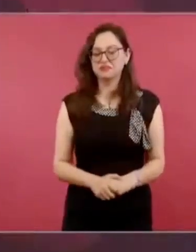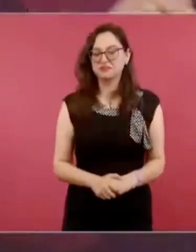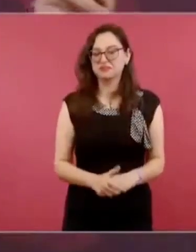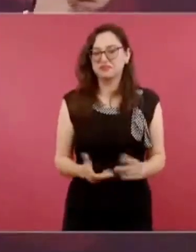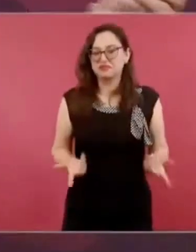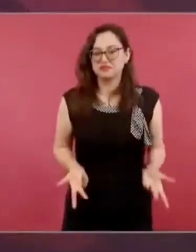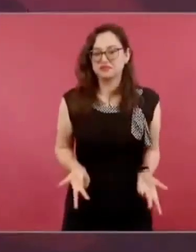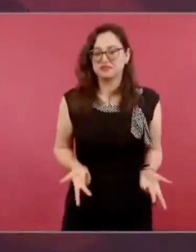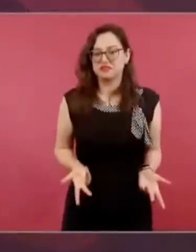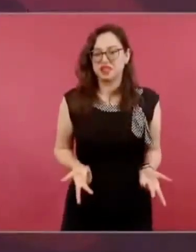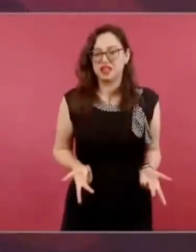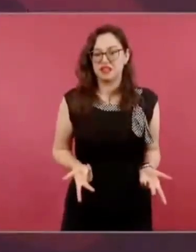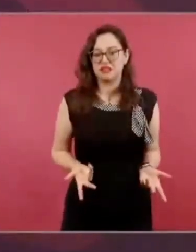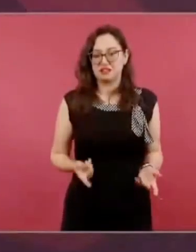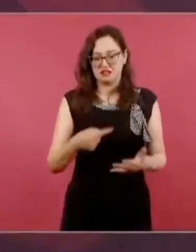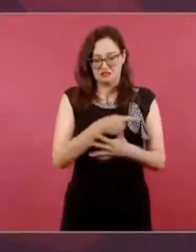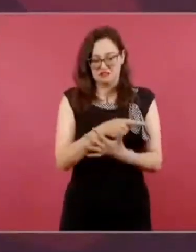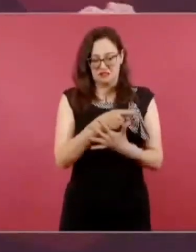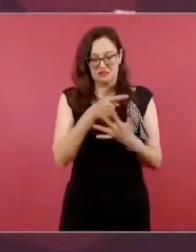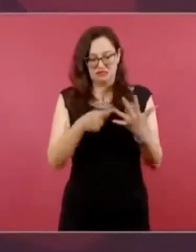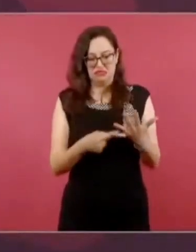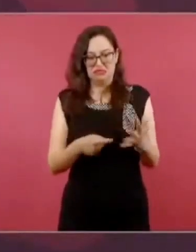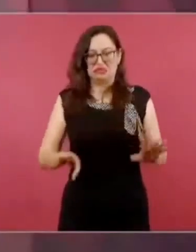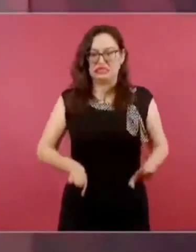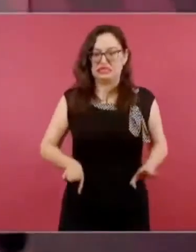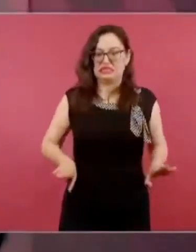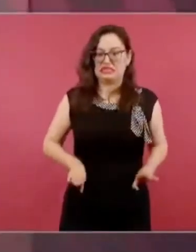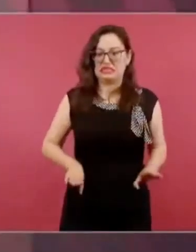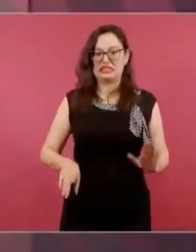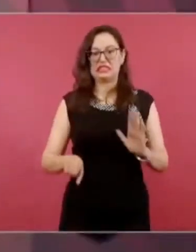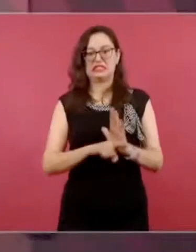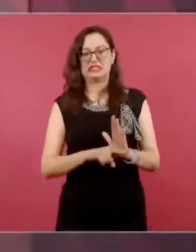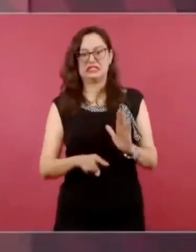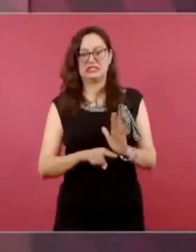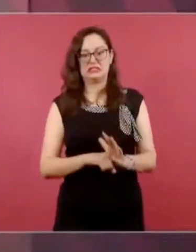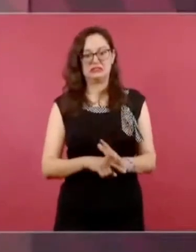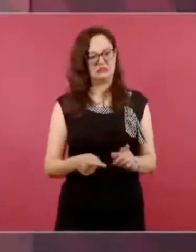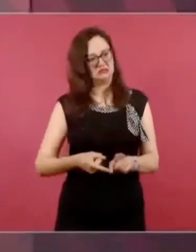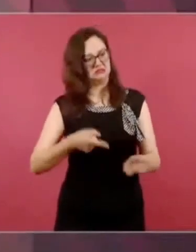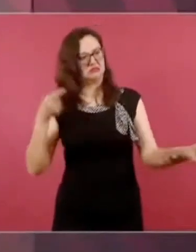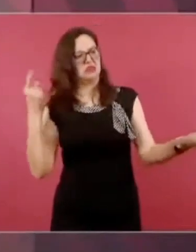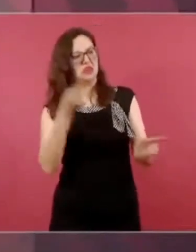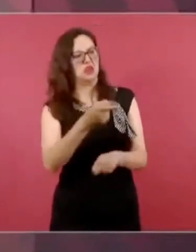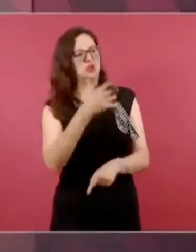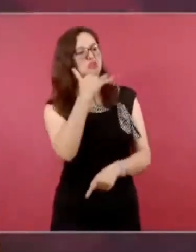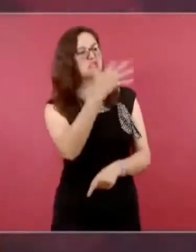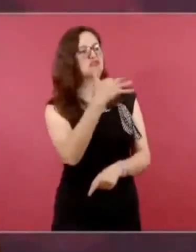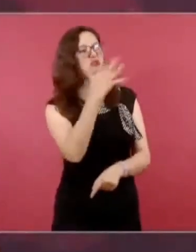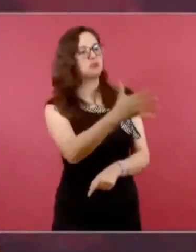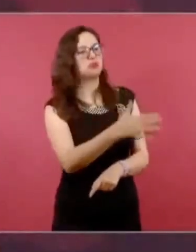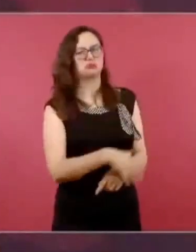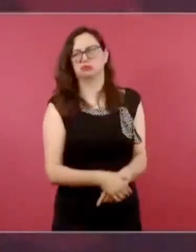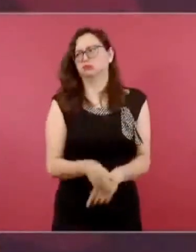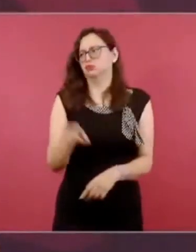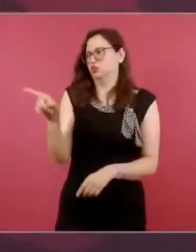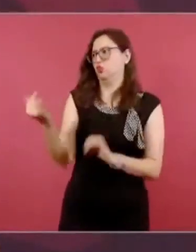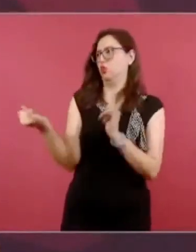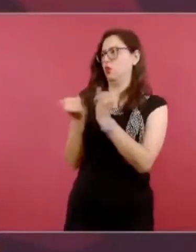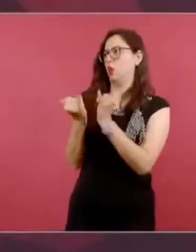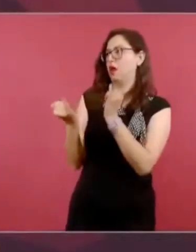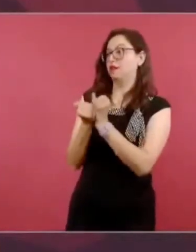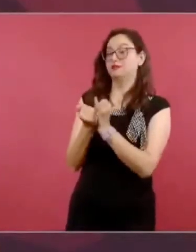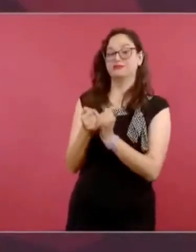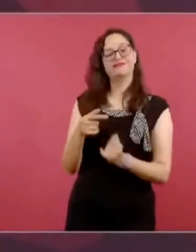porque si les decimos son unos corruptos, pero tú también,